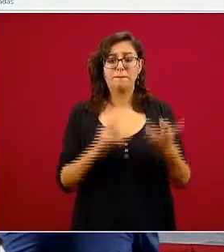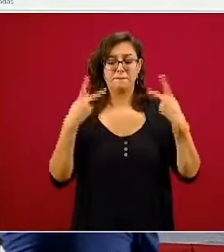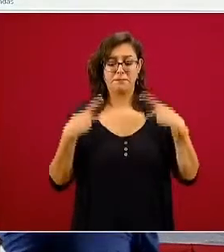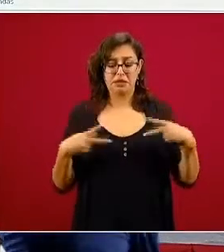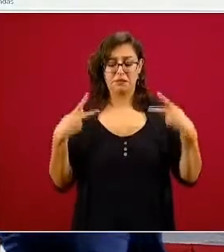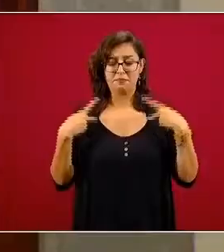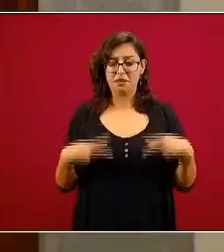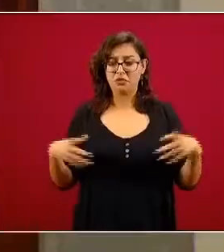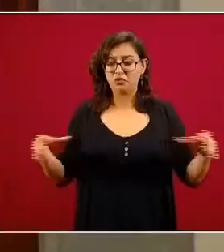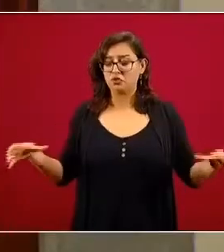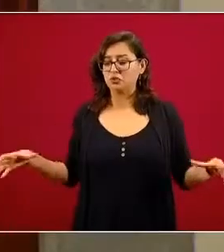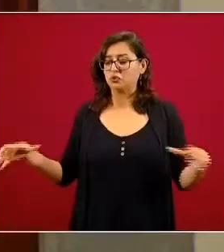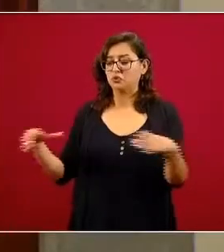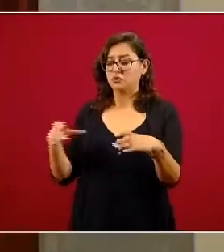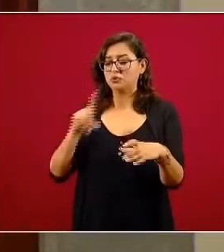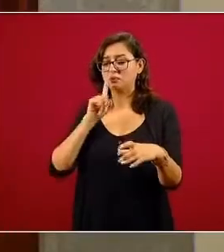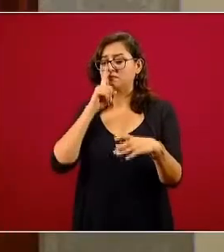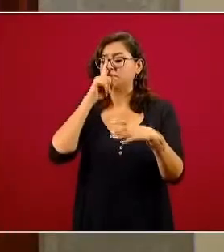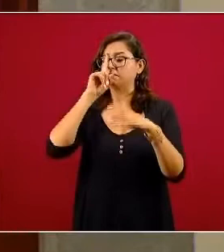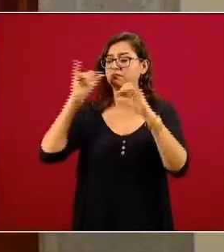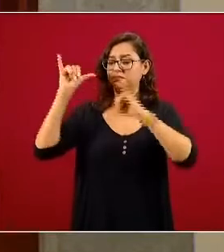estudiado hasta el momento,